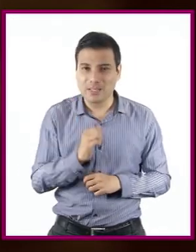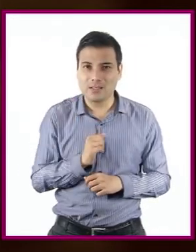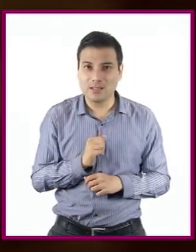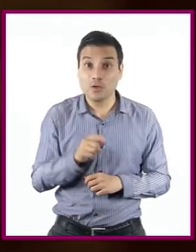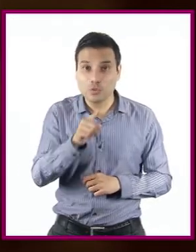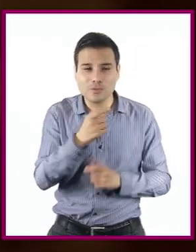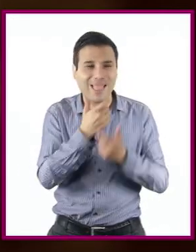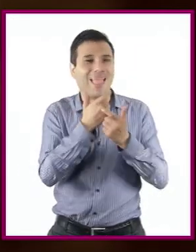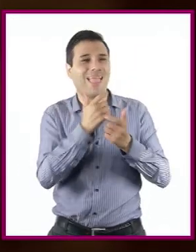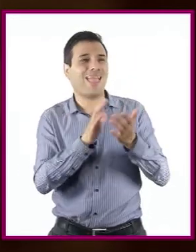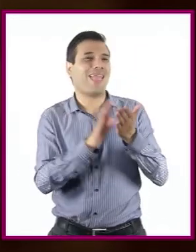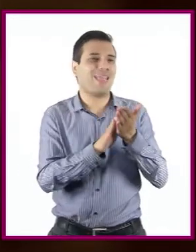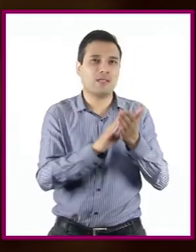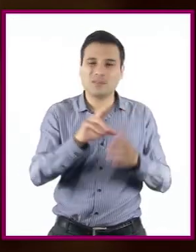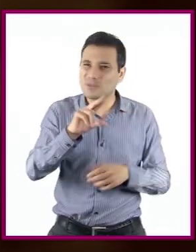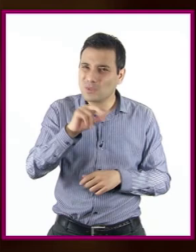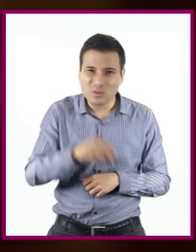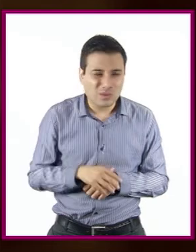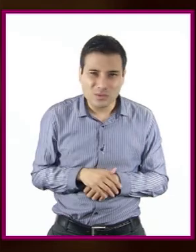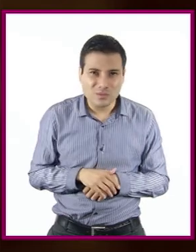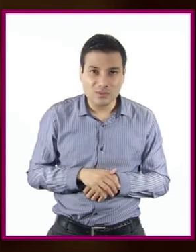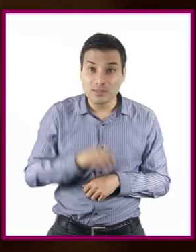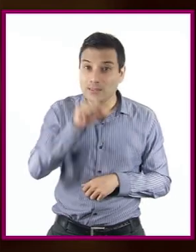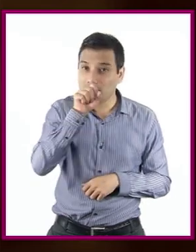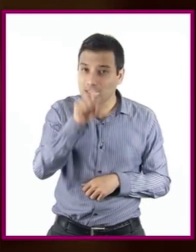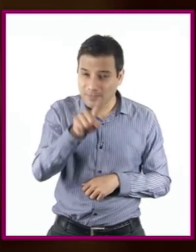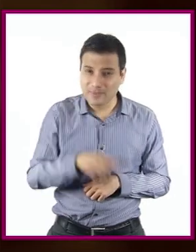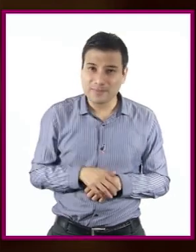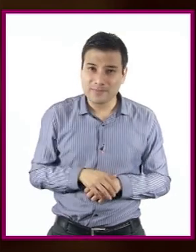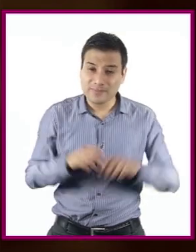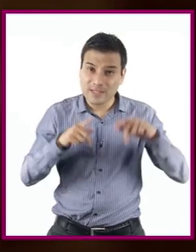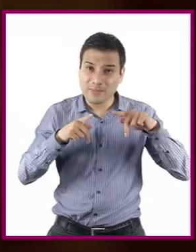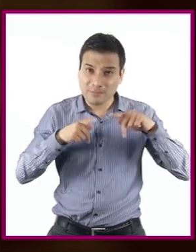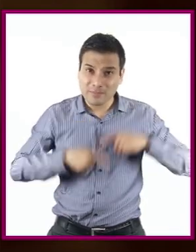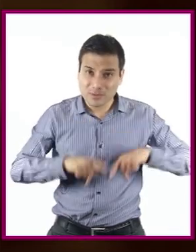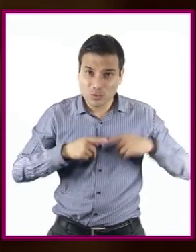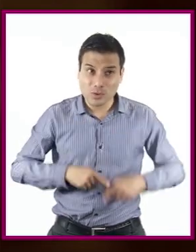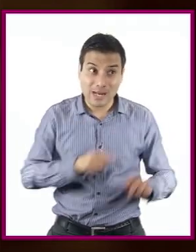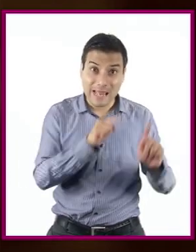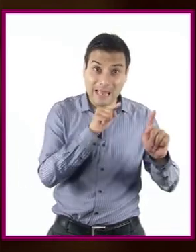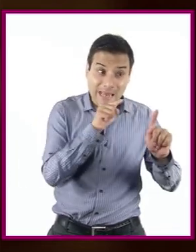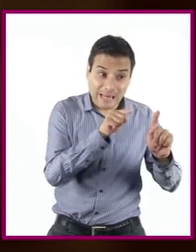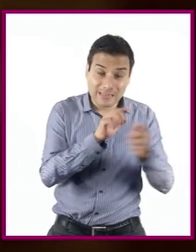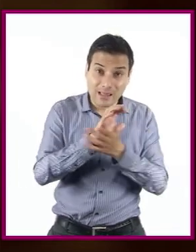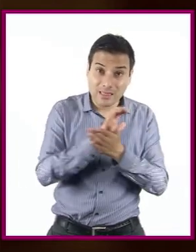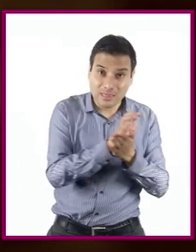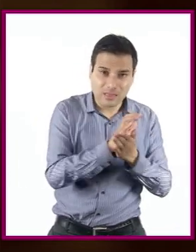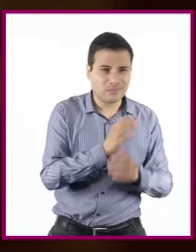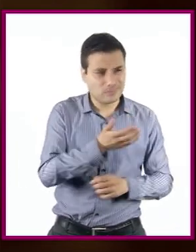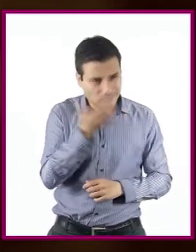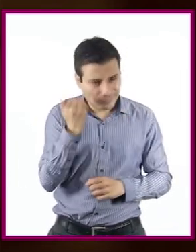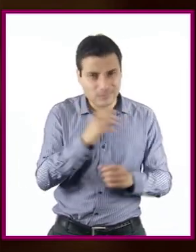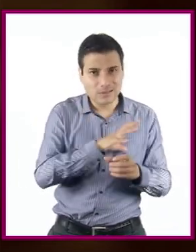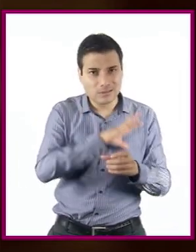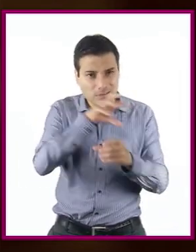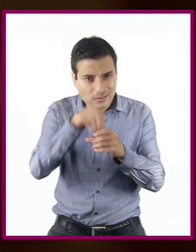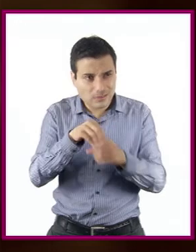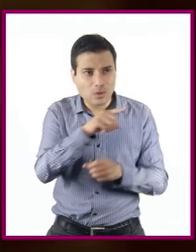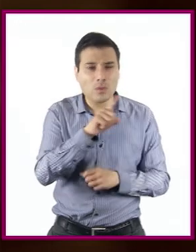celebrarlos, y podemos intentar incluir, mirar, humanizar, reconocernos en estos cuerpos de